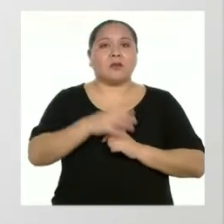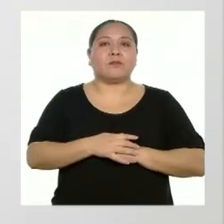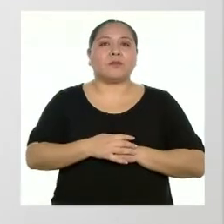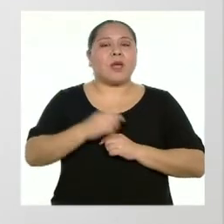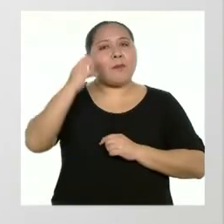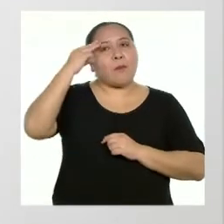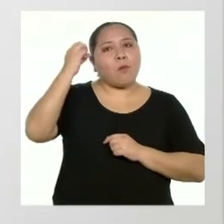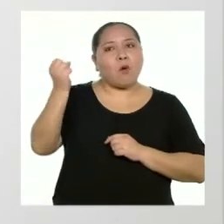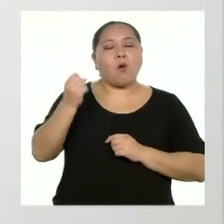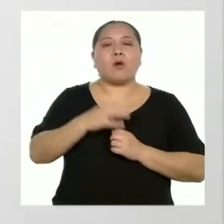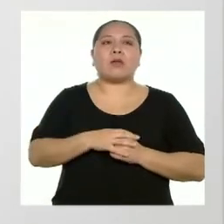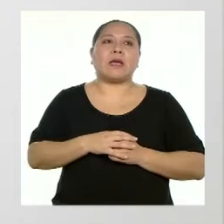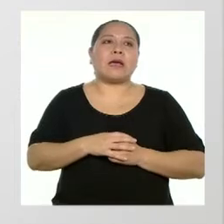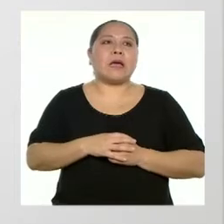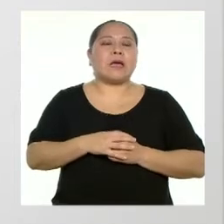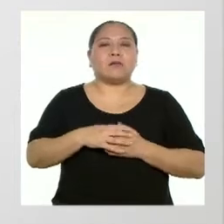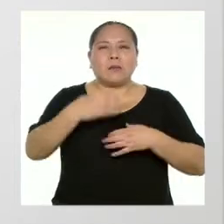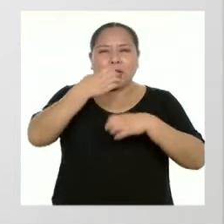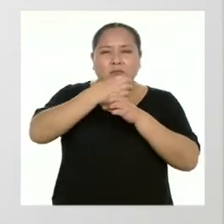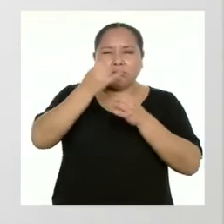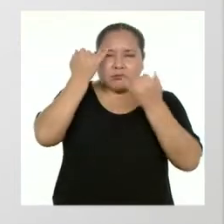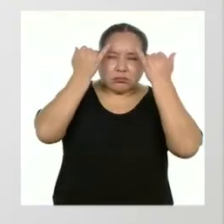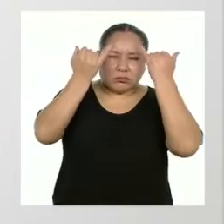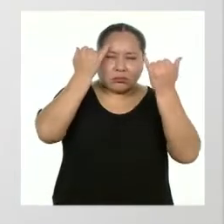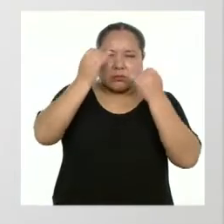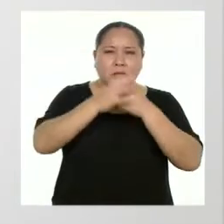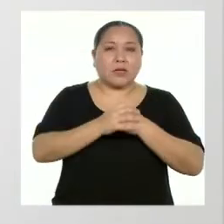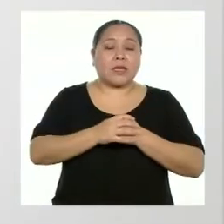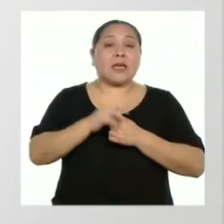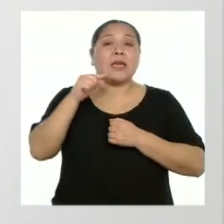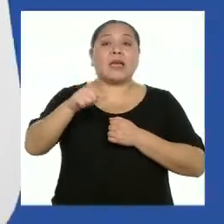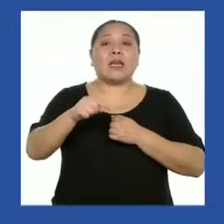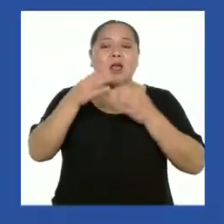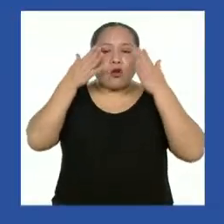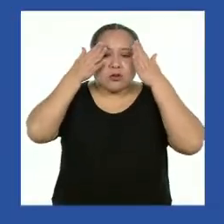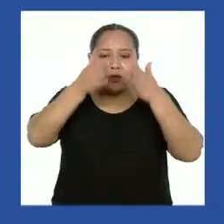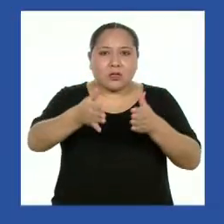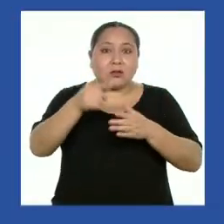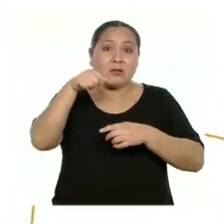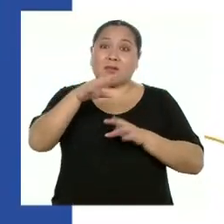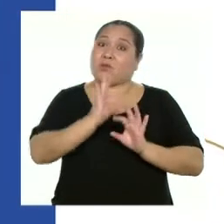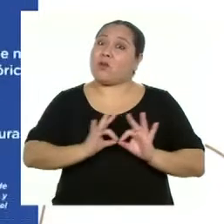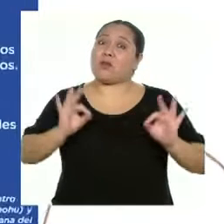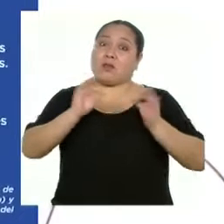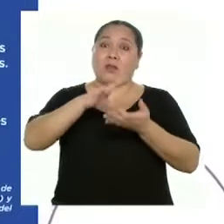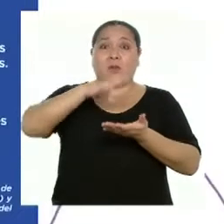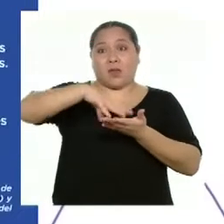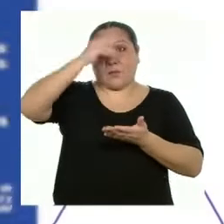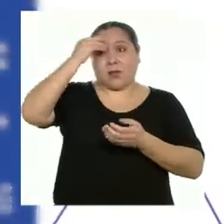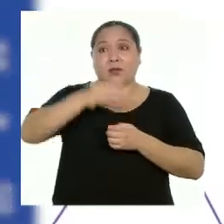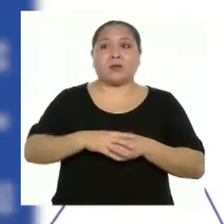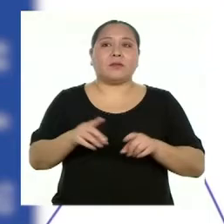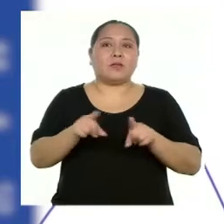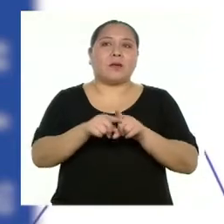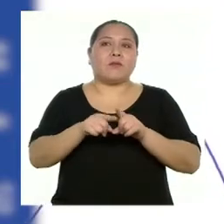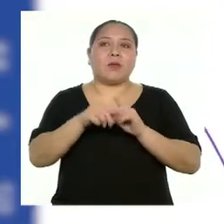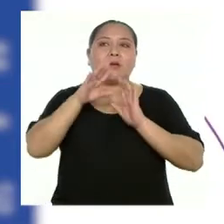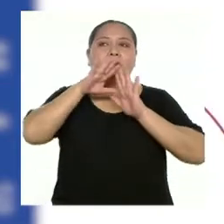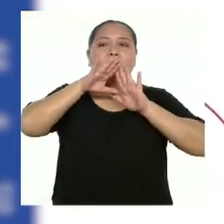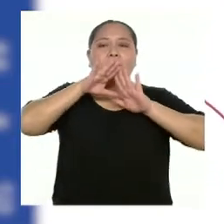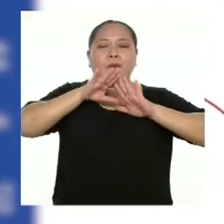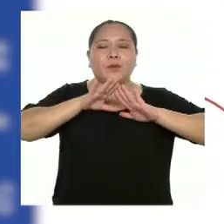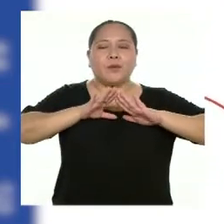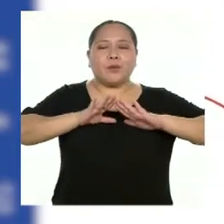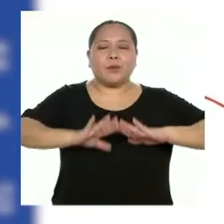la creatividad y la concentración, que son claves en nuestro aprendizaje. También nos ayuda a reducir el